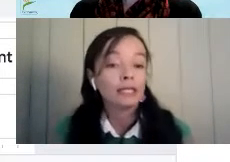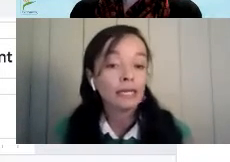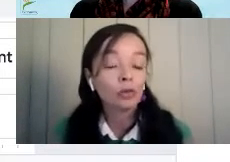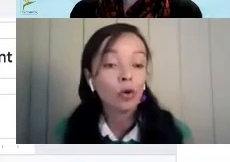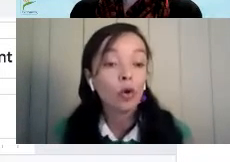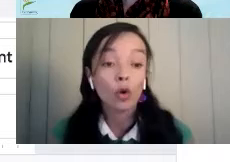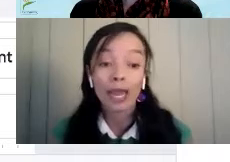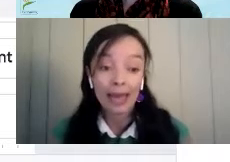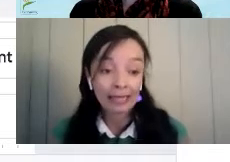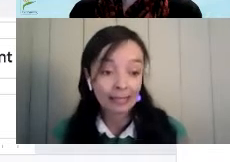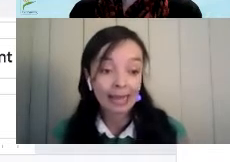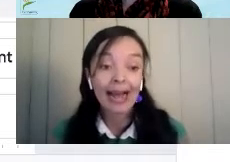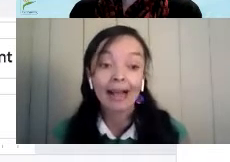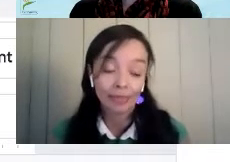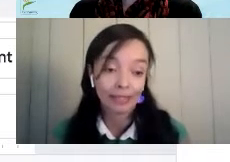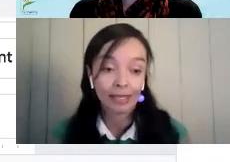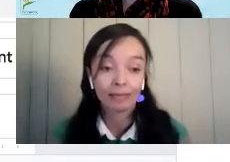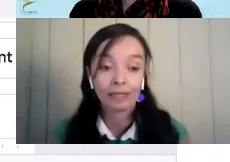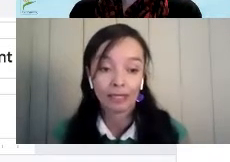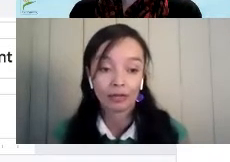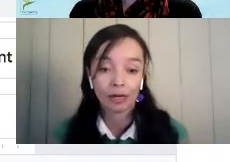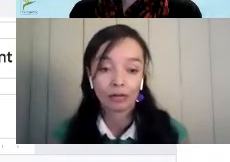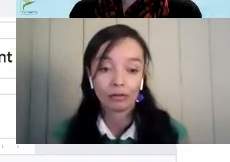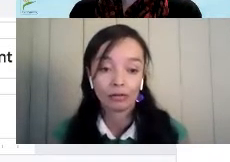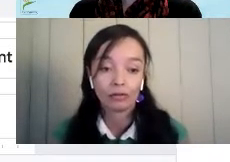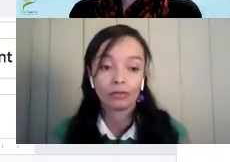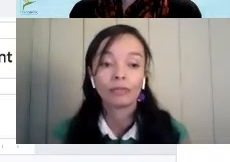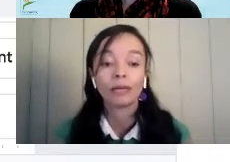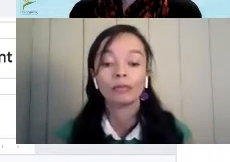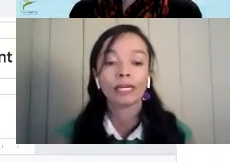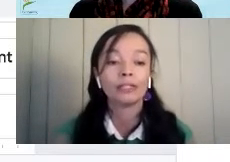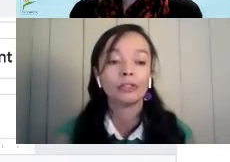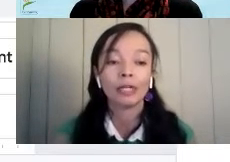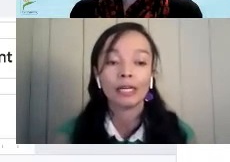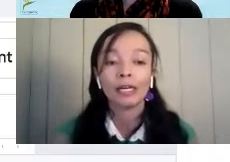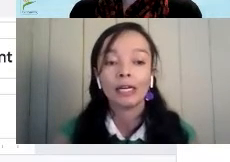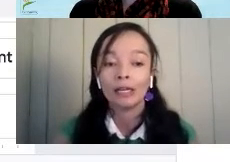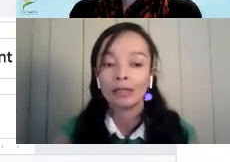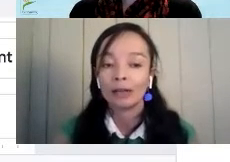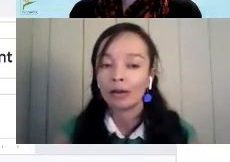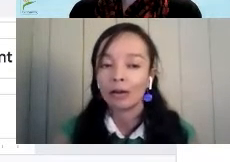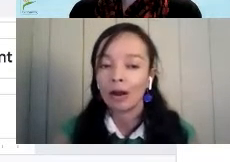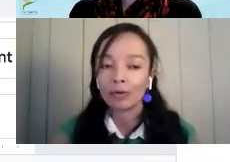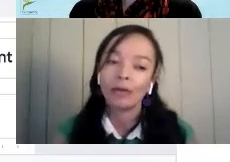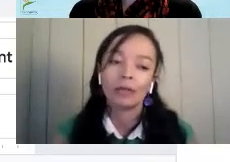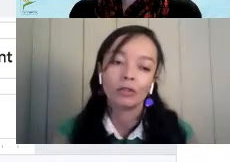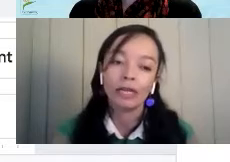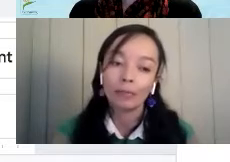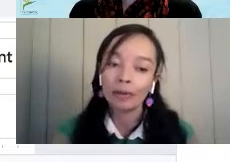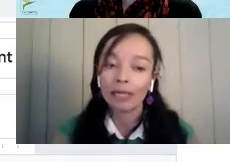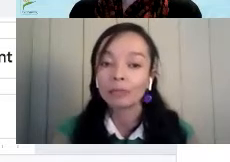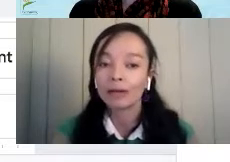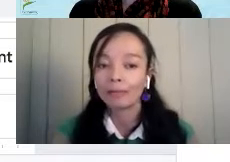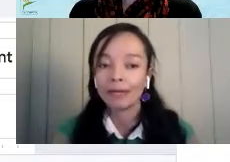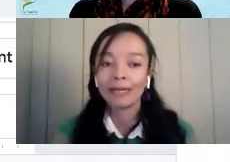están haciendo o lo que hacen antes de que empiecen a llorar. No esperemos a que lloren. Bueno, que lloren